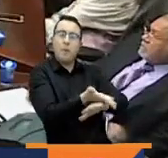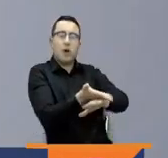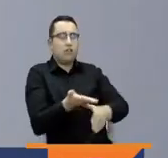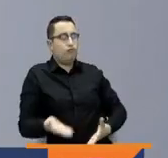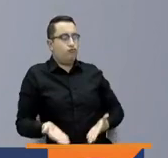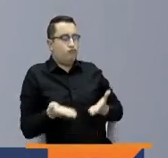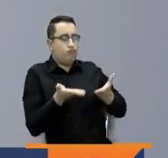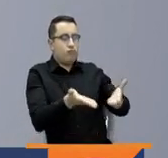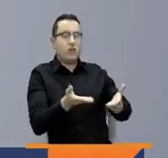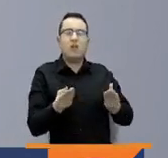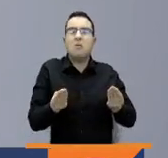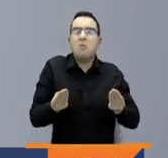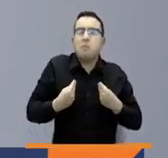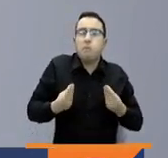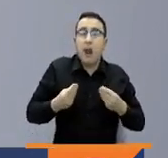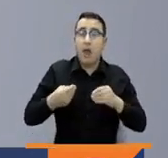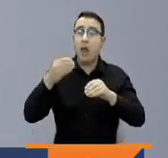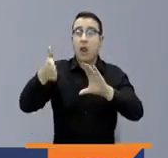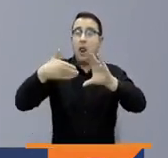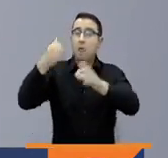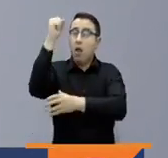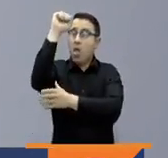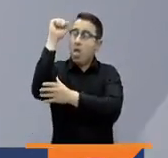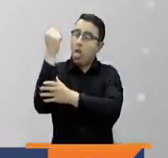las afectaciones que genera el cambio climático.